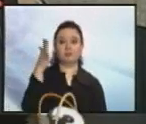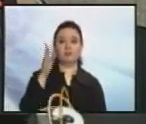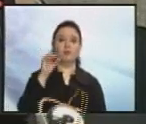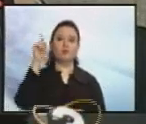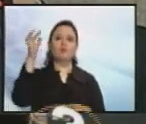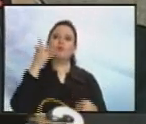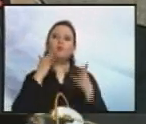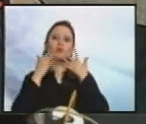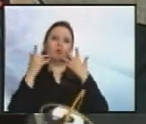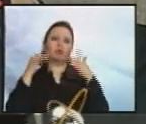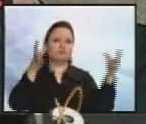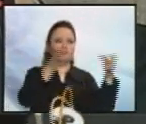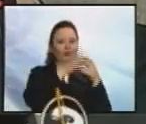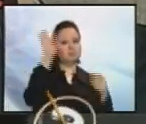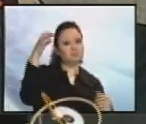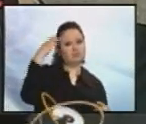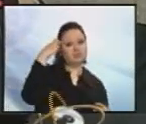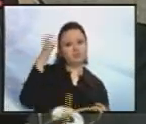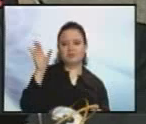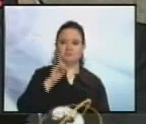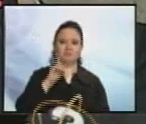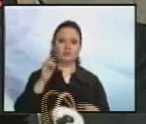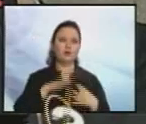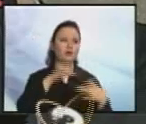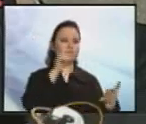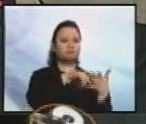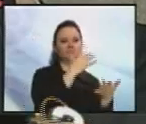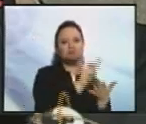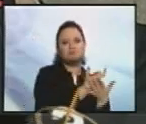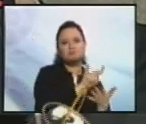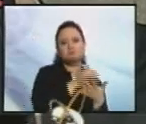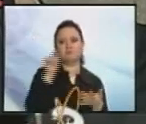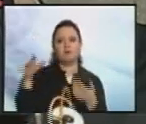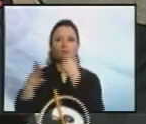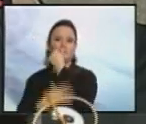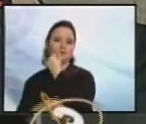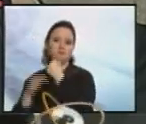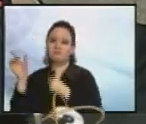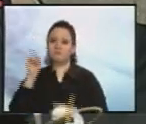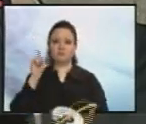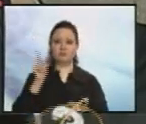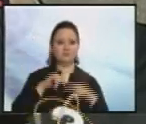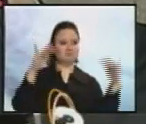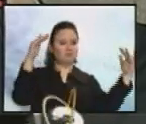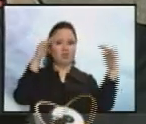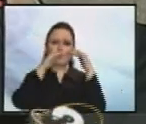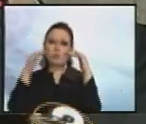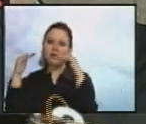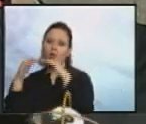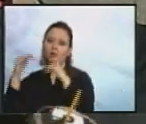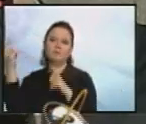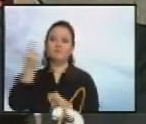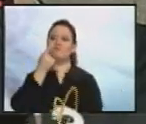ni radicalismo de clase social o económica, sino un claro